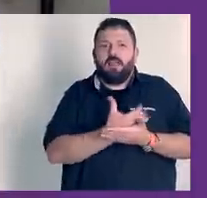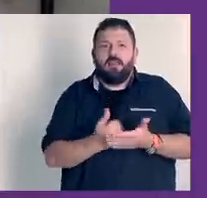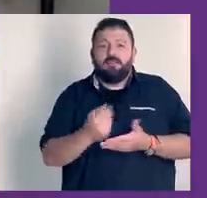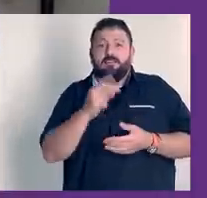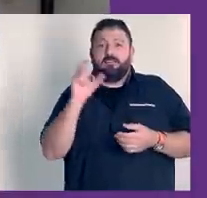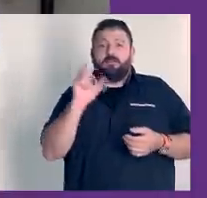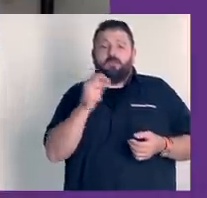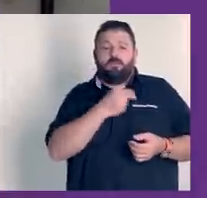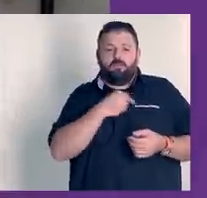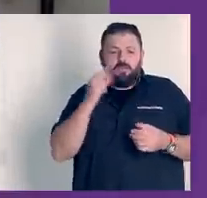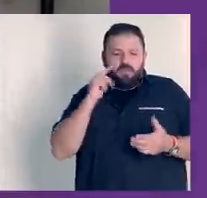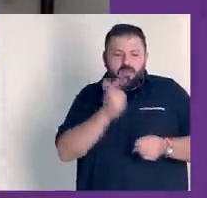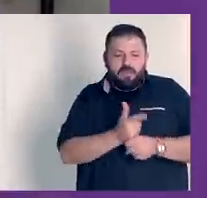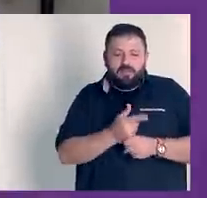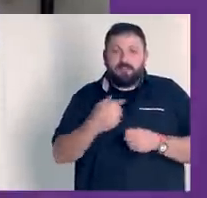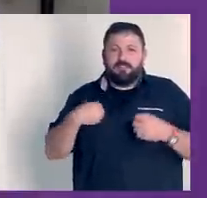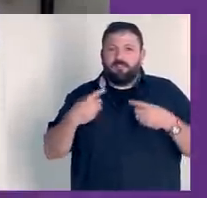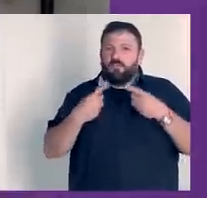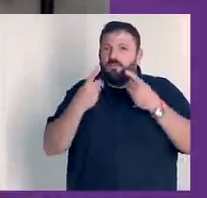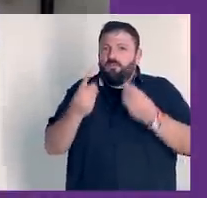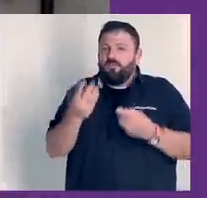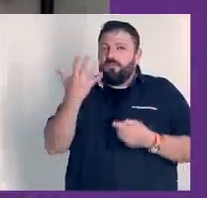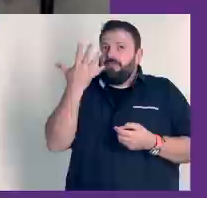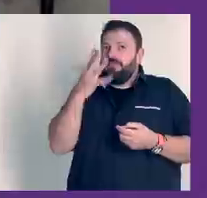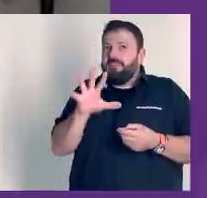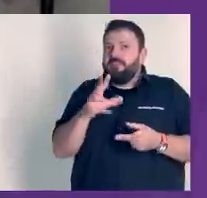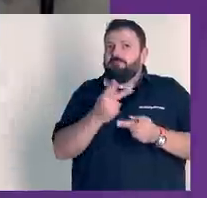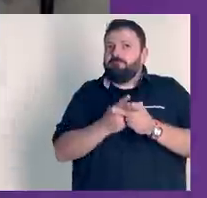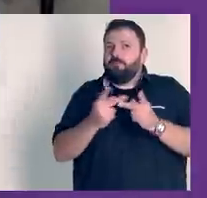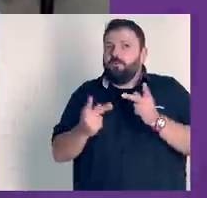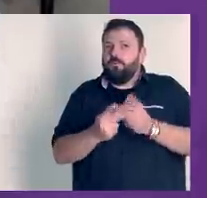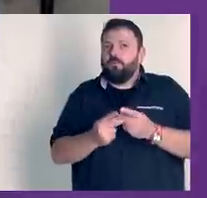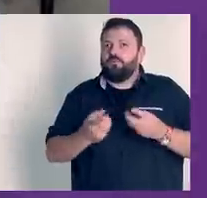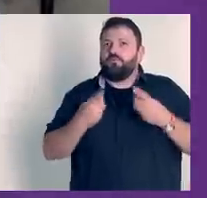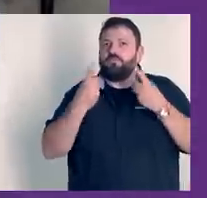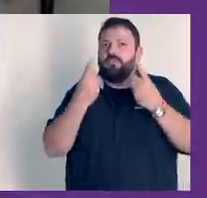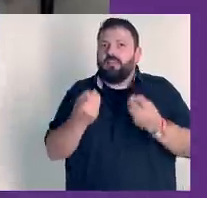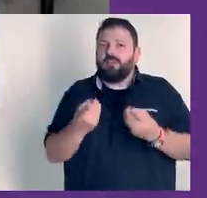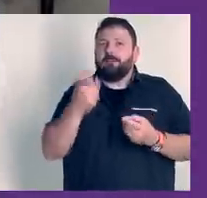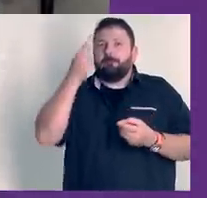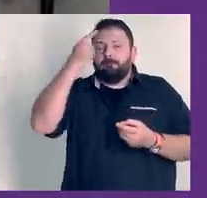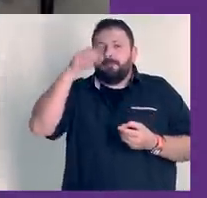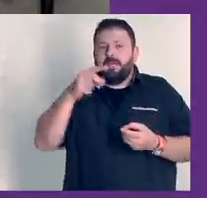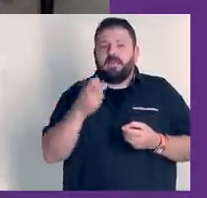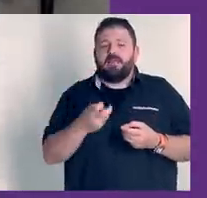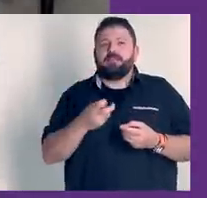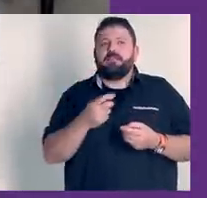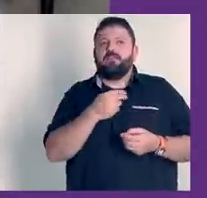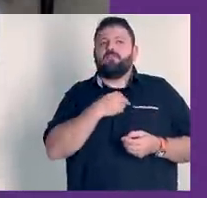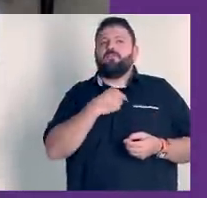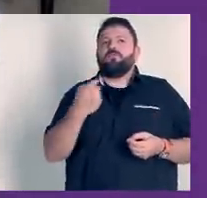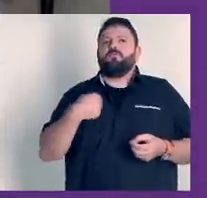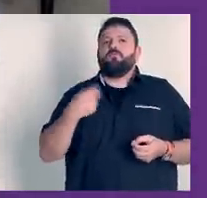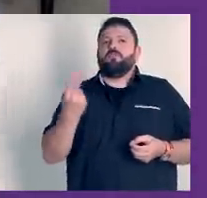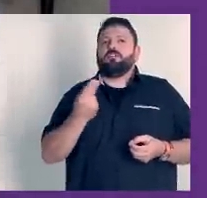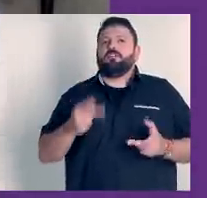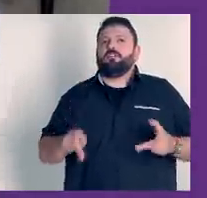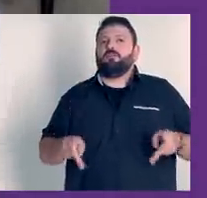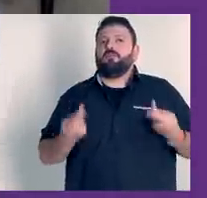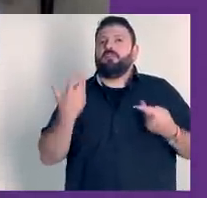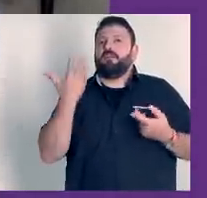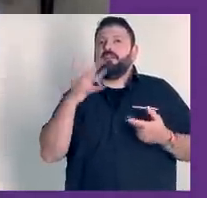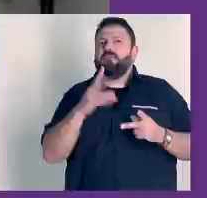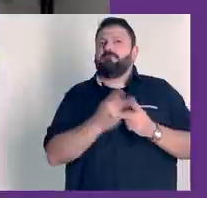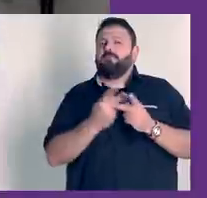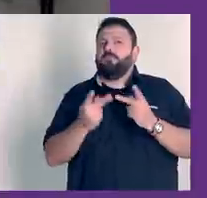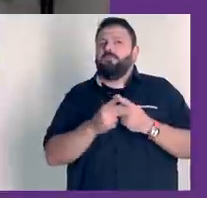10 productos diarios me daba la solución para resolver mis problemas económicos. Estamos hablando de